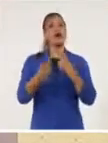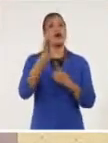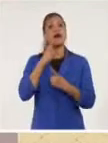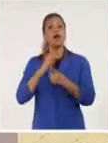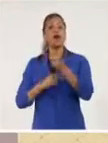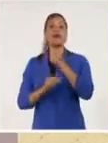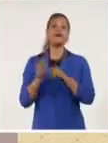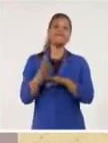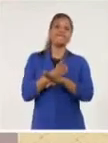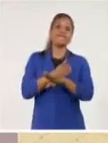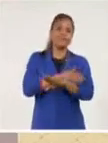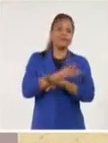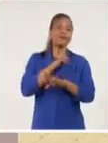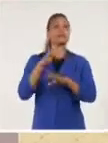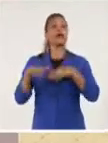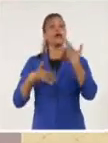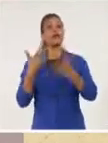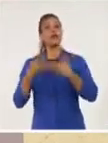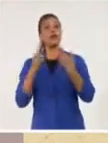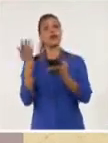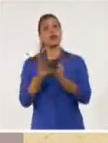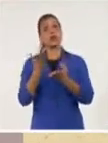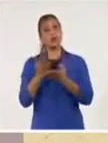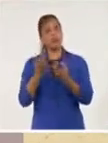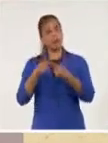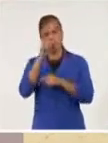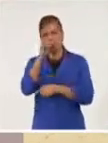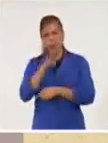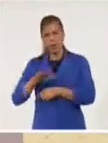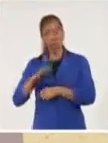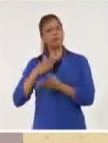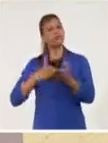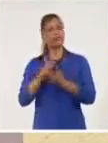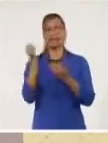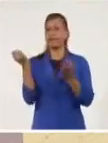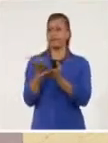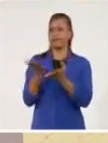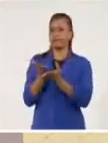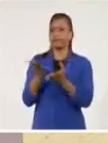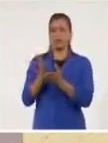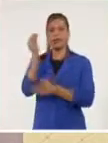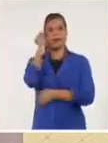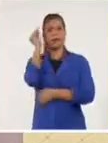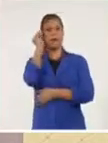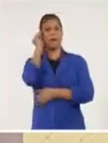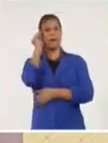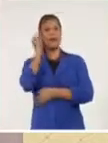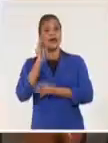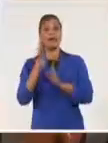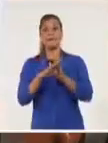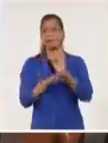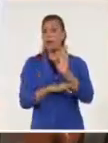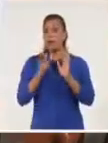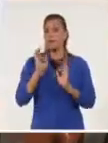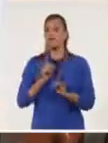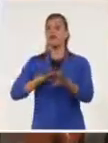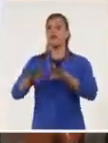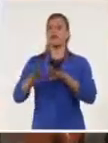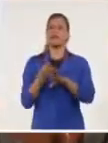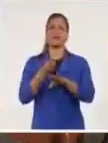atraso como quien dice en las actividades educativas pero bueno los niños lo han dejado de aprender porque el propio programa nos ha preparado la